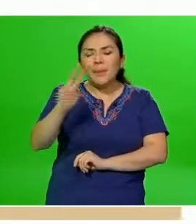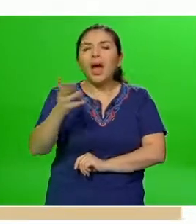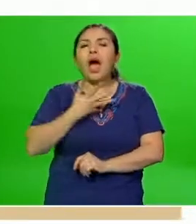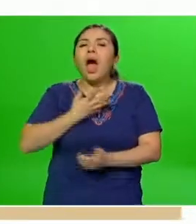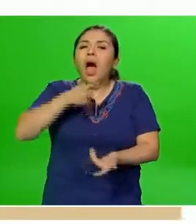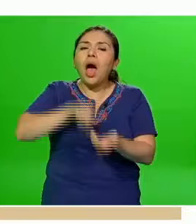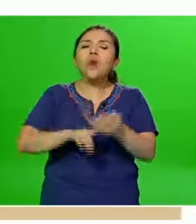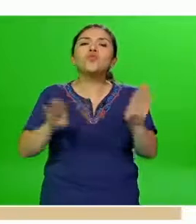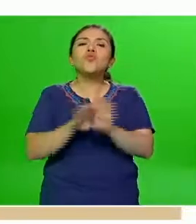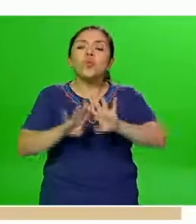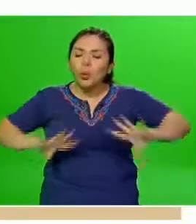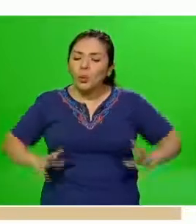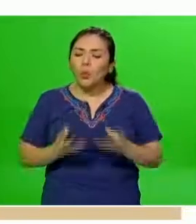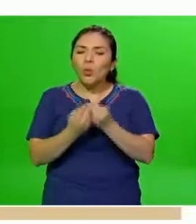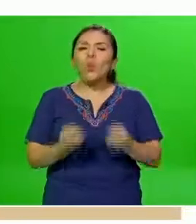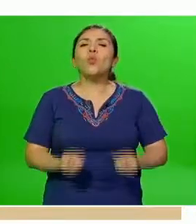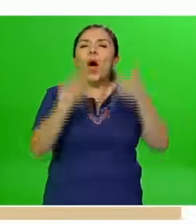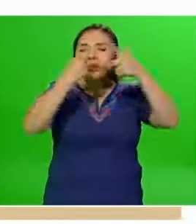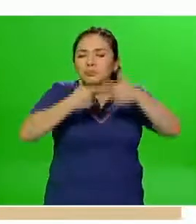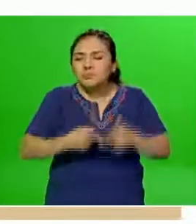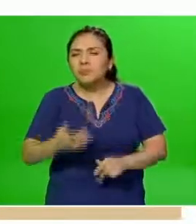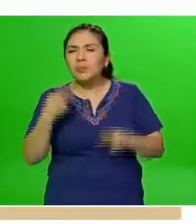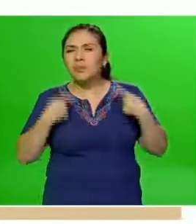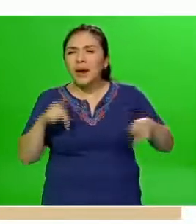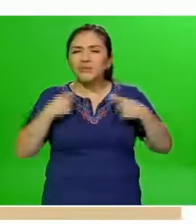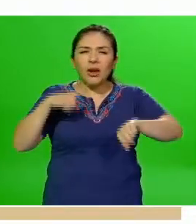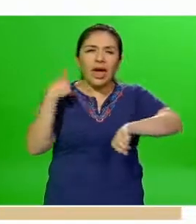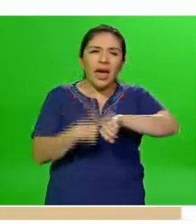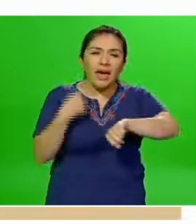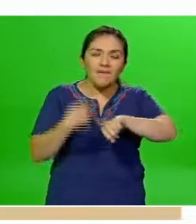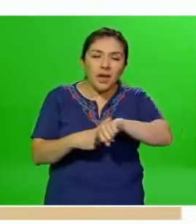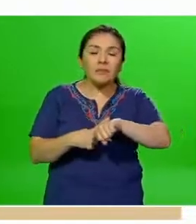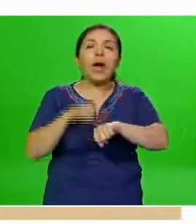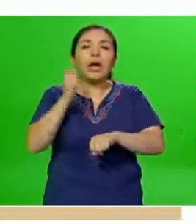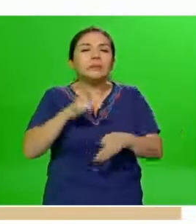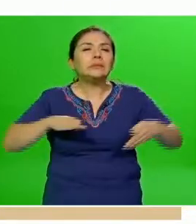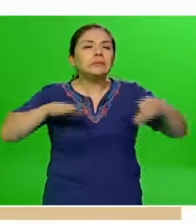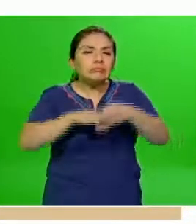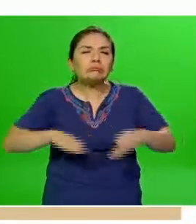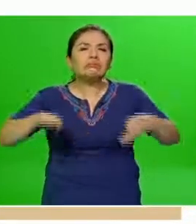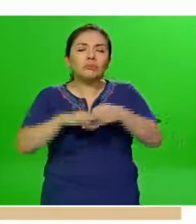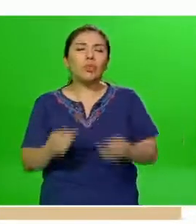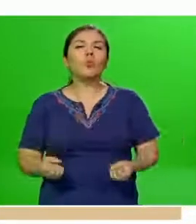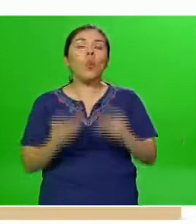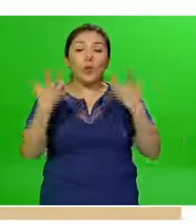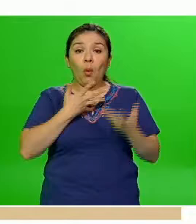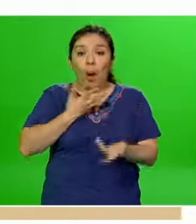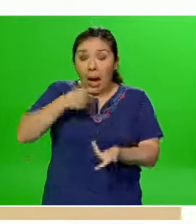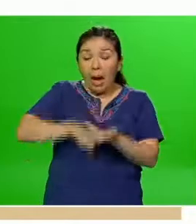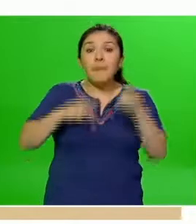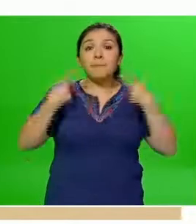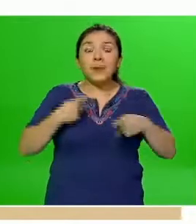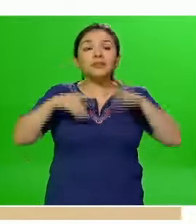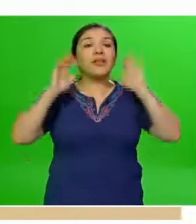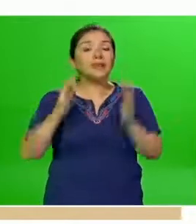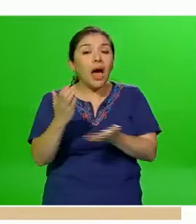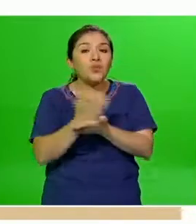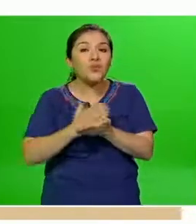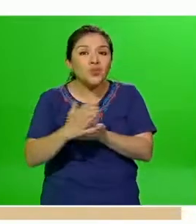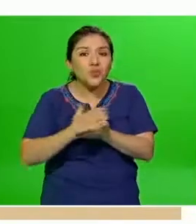casos activos estimados, donde están nuestros casos incidentes y están nuestras personas